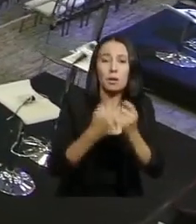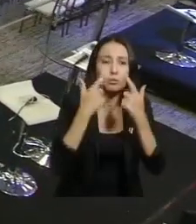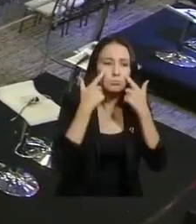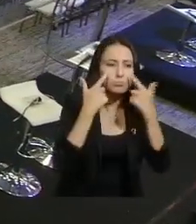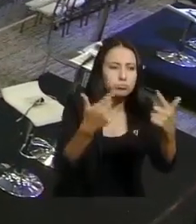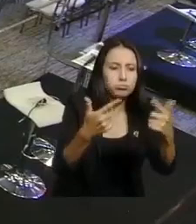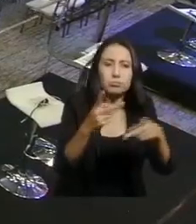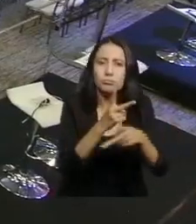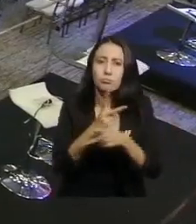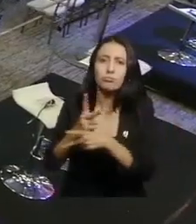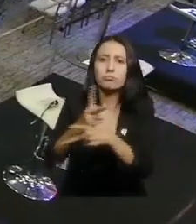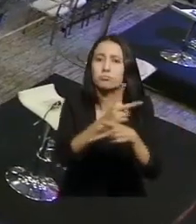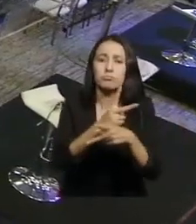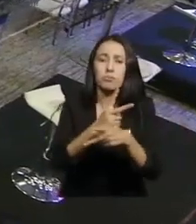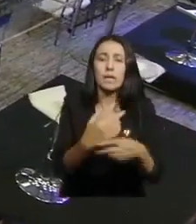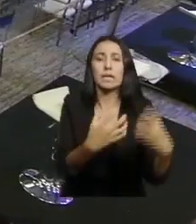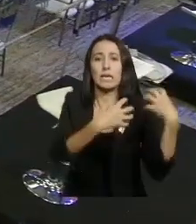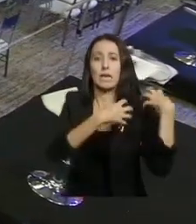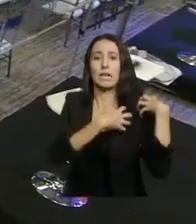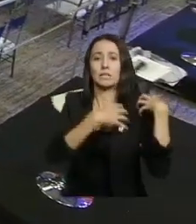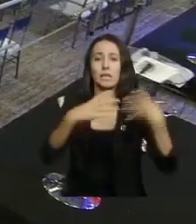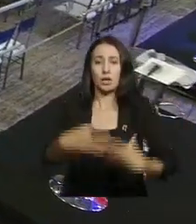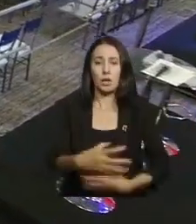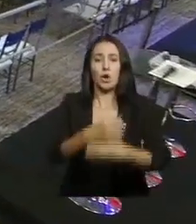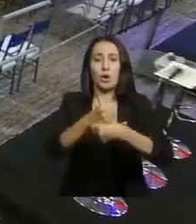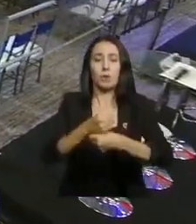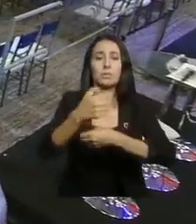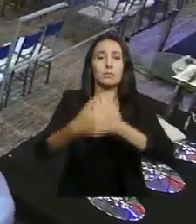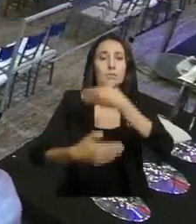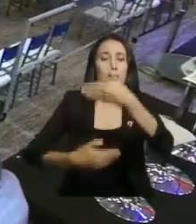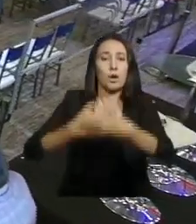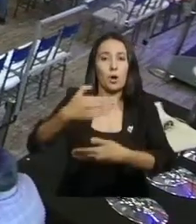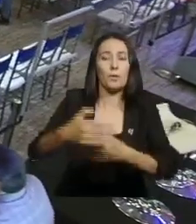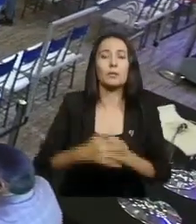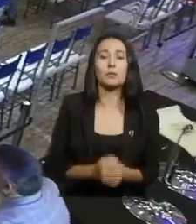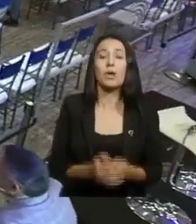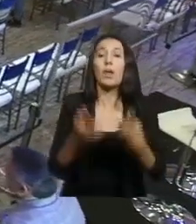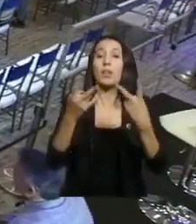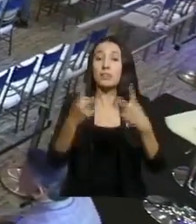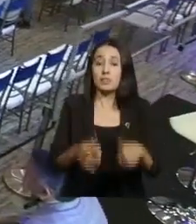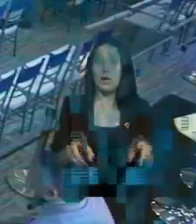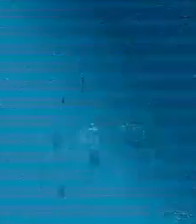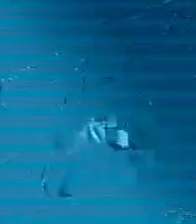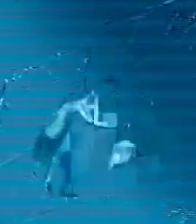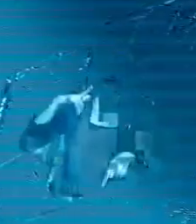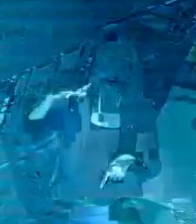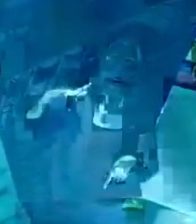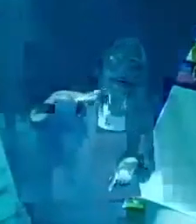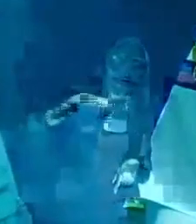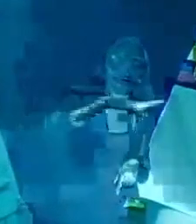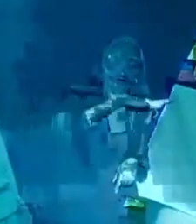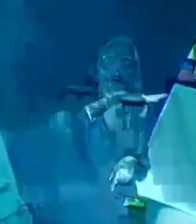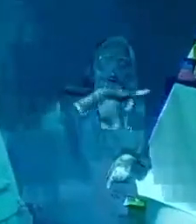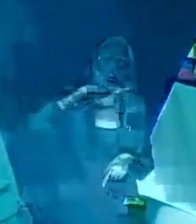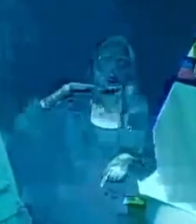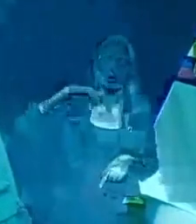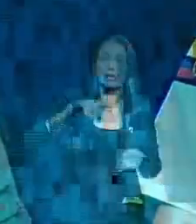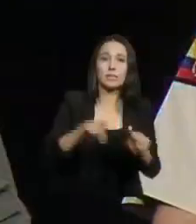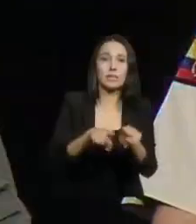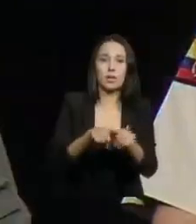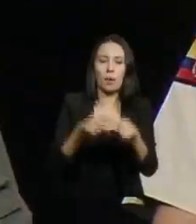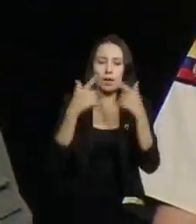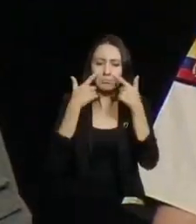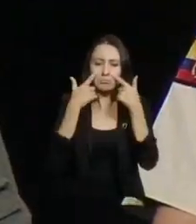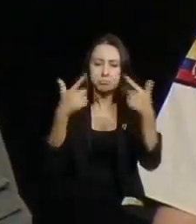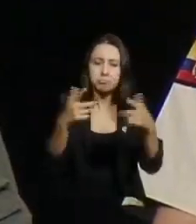territorio a garantizar la seguridad del proceso. También se ha desplegado medios aéreos para que desde el aire se pueda